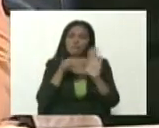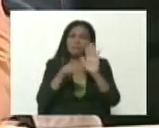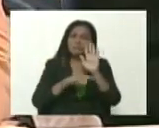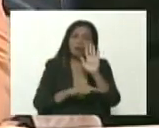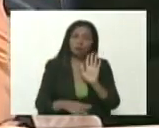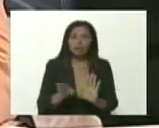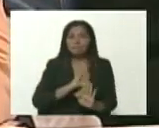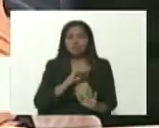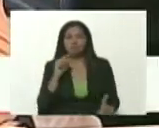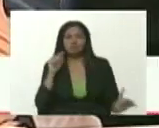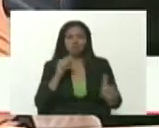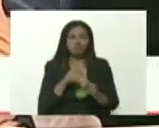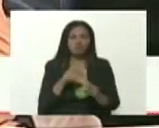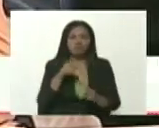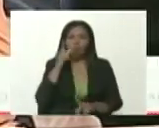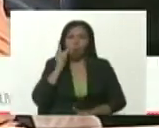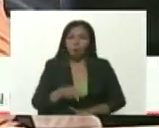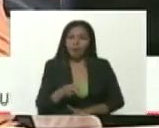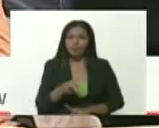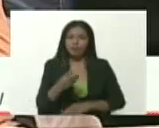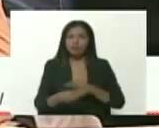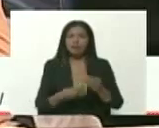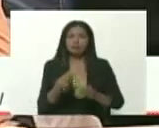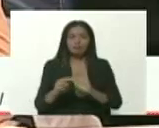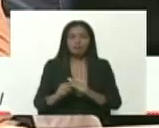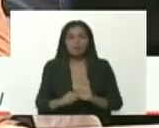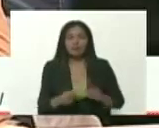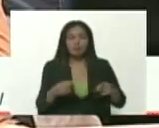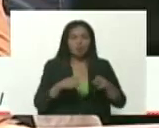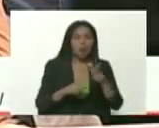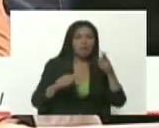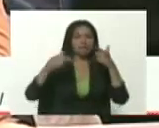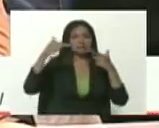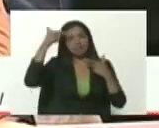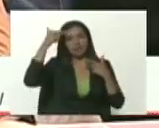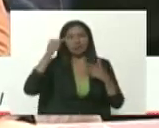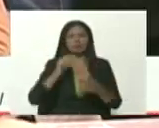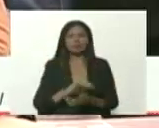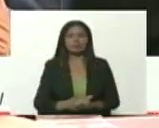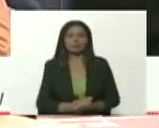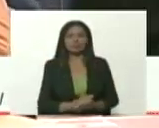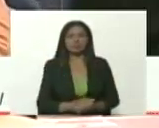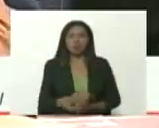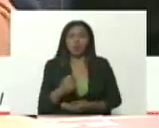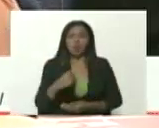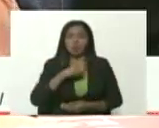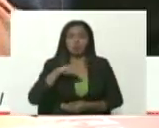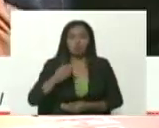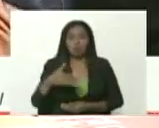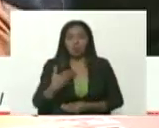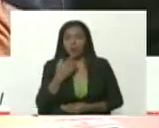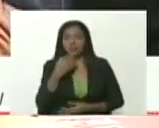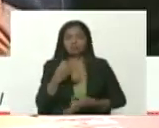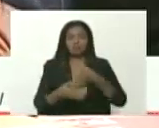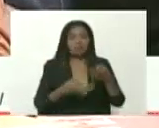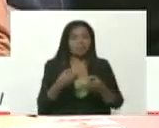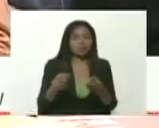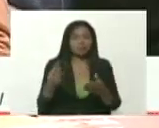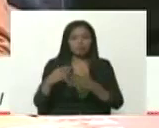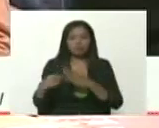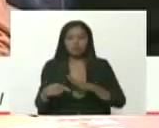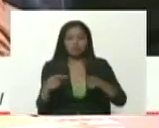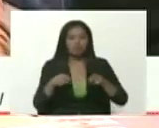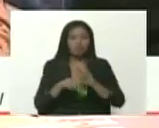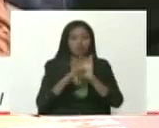usted señaló, que eran las líneas estratégicas del comandante eterno Hugo Chávez. Hoy podemos decir que se conjugan en la